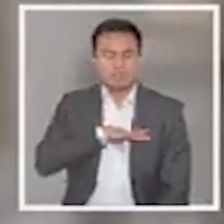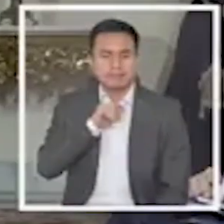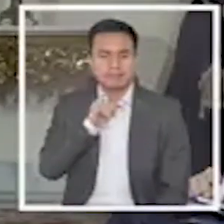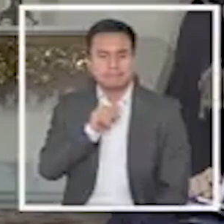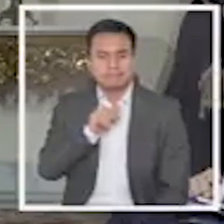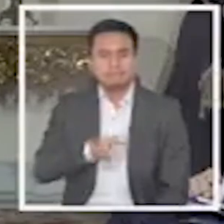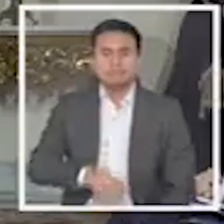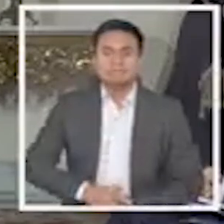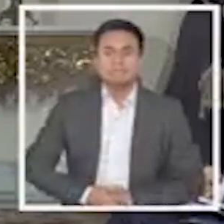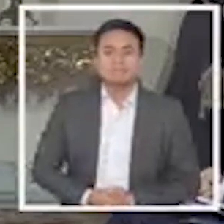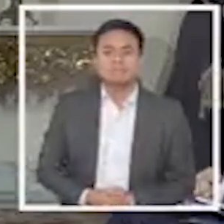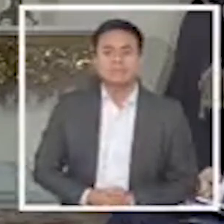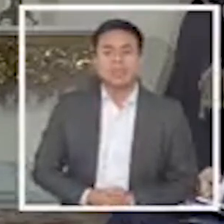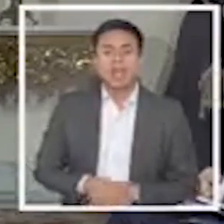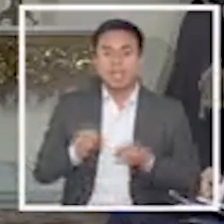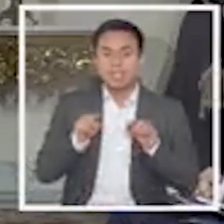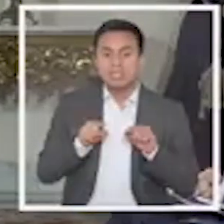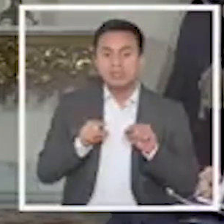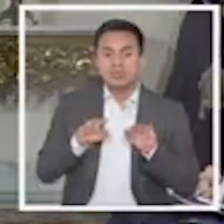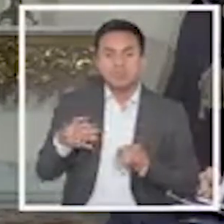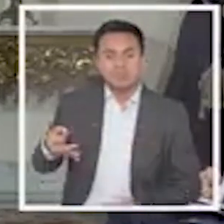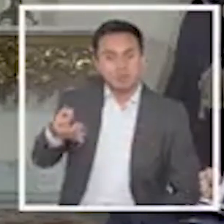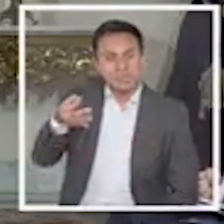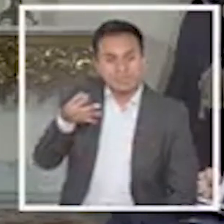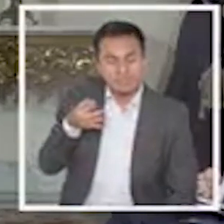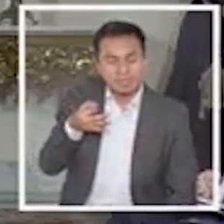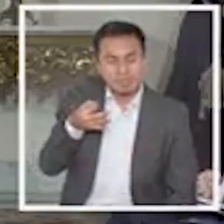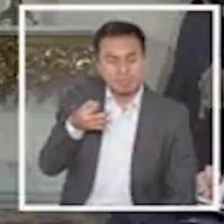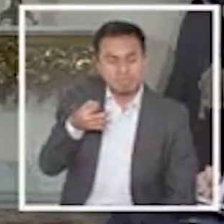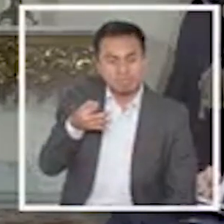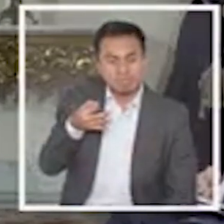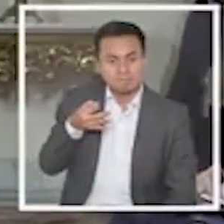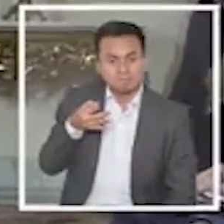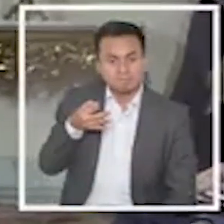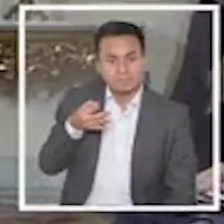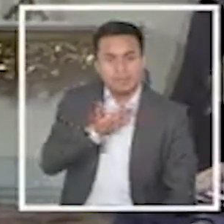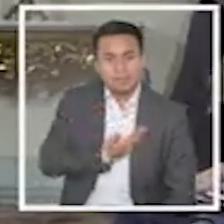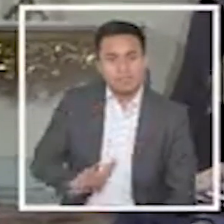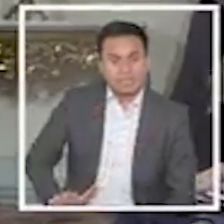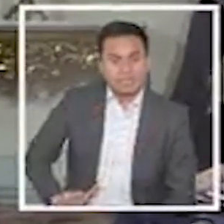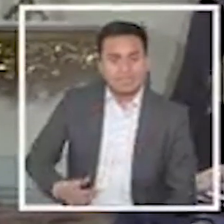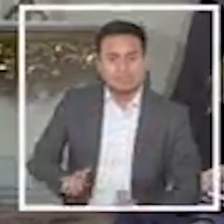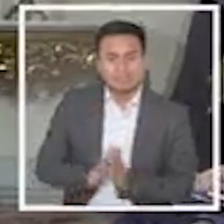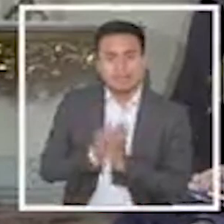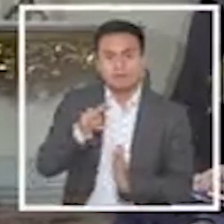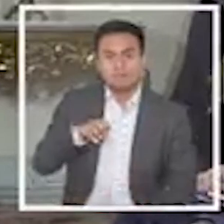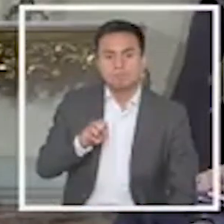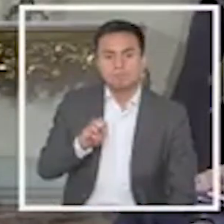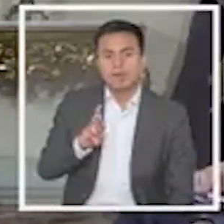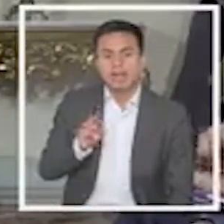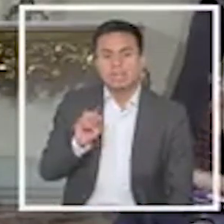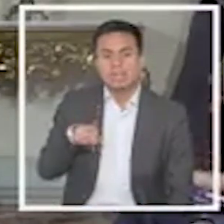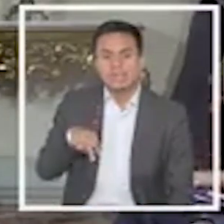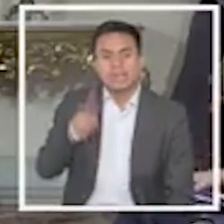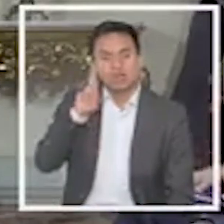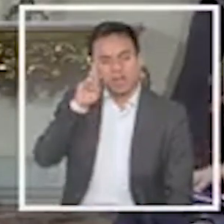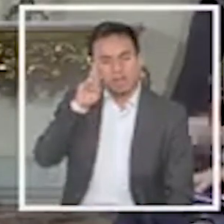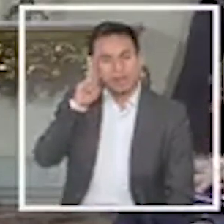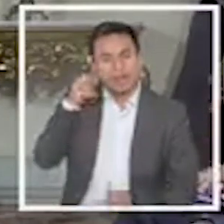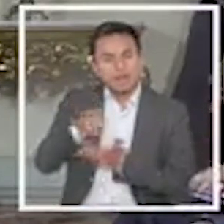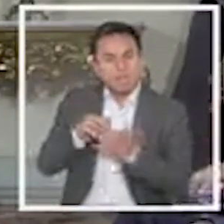de Chile. Allí, como bien decía el presidente, San Martín recordaba esa batalla